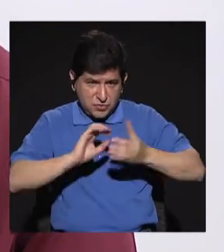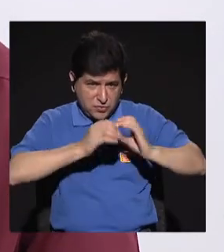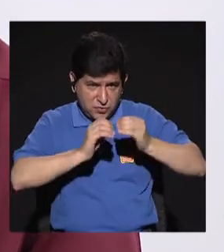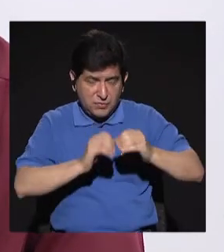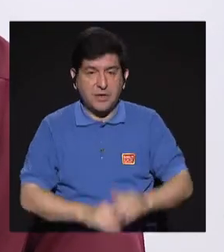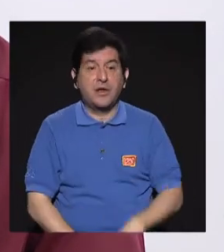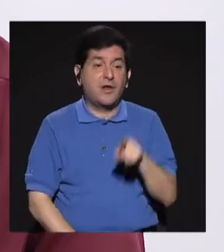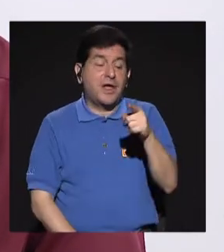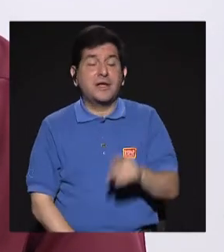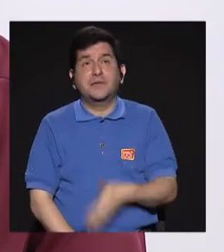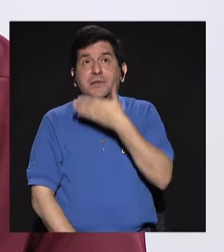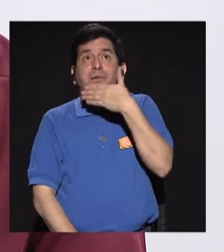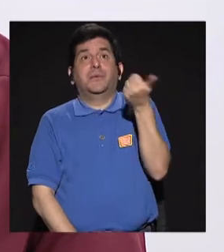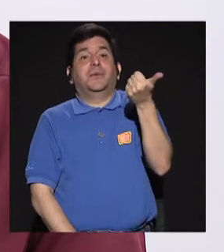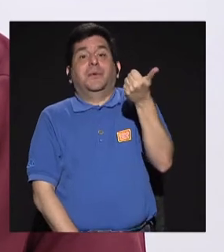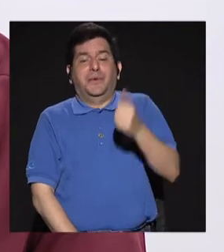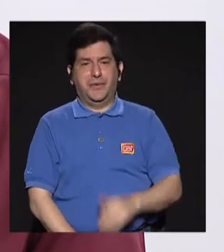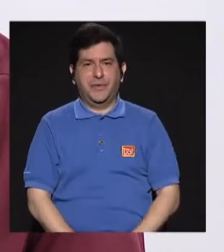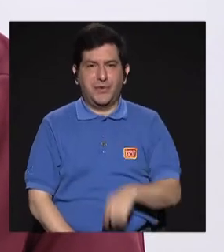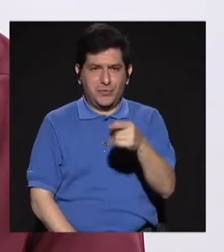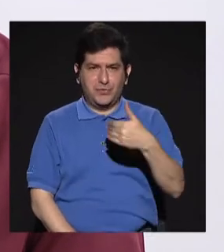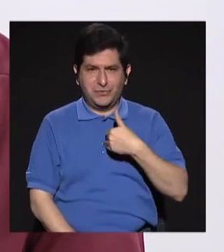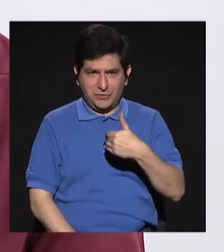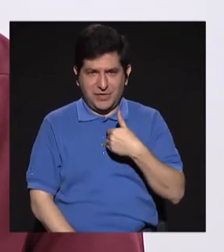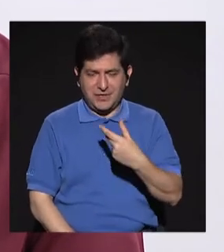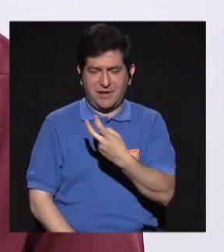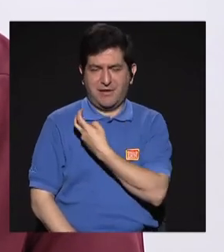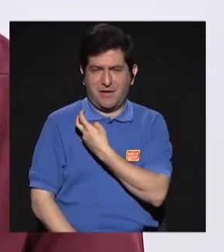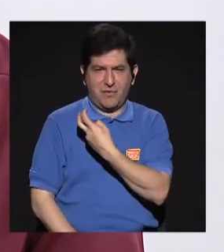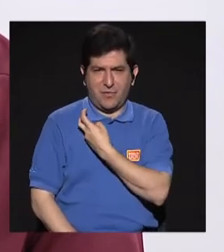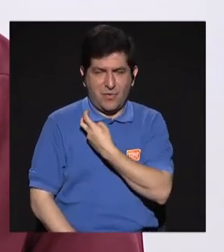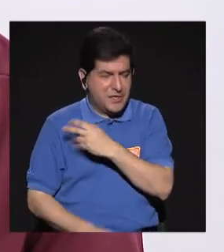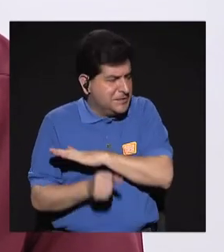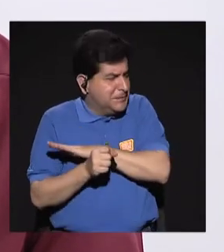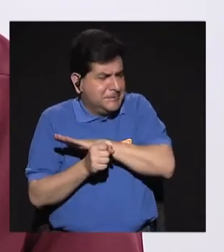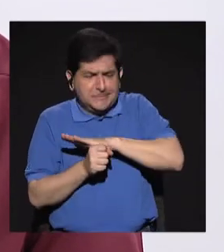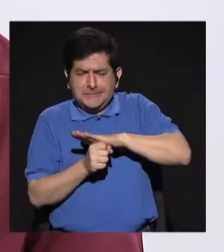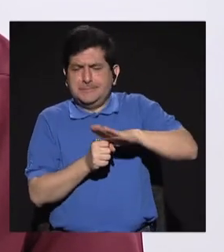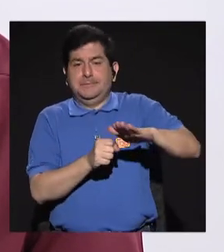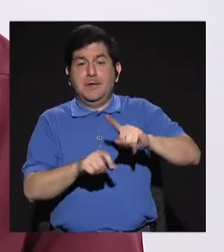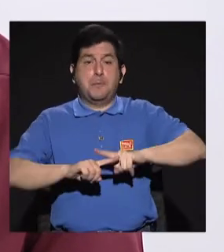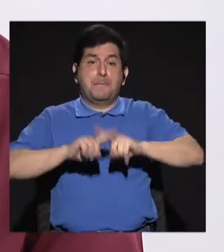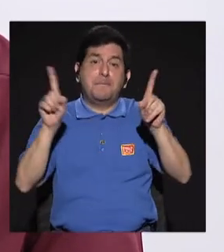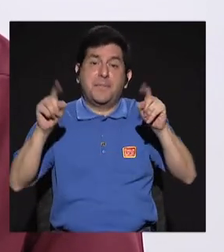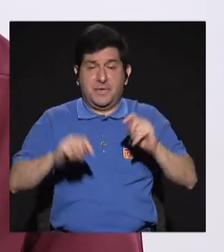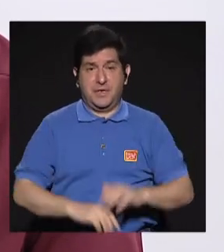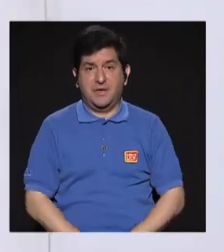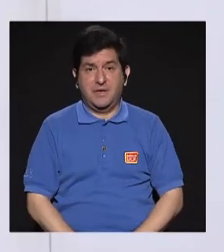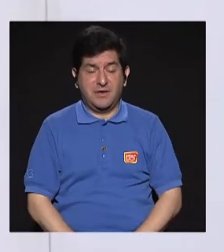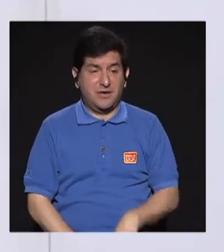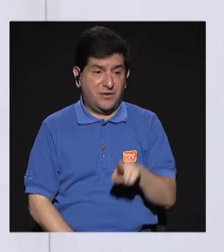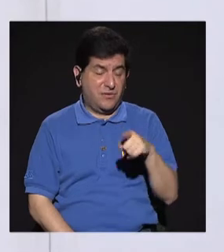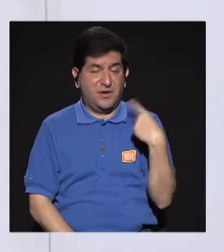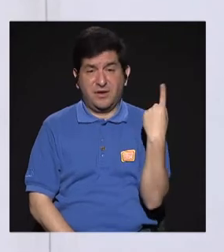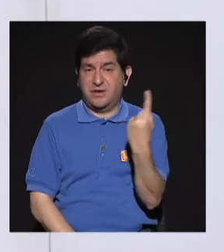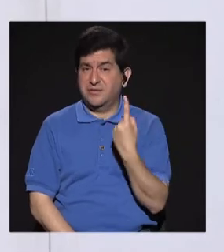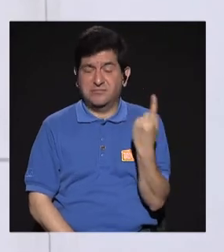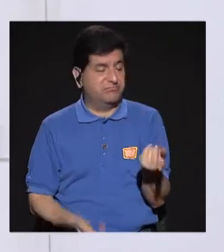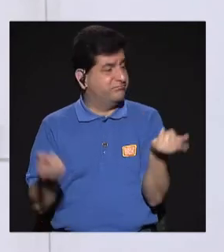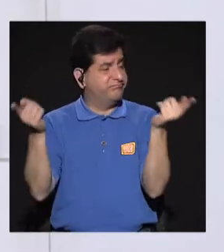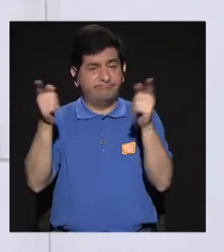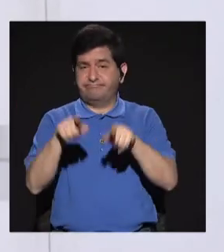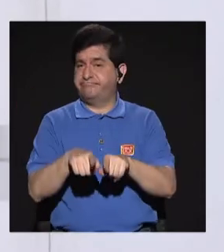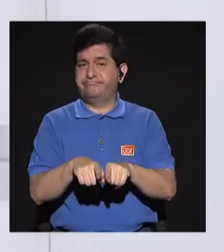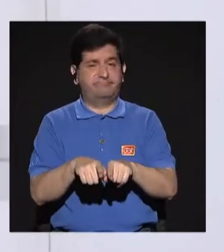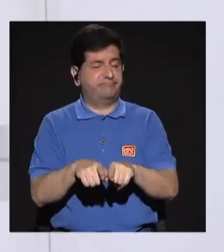en cuanto a sus datos eso es lo idóneo lo idóneo es que se tenga el esqueleto lo más completo posible sin embargo eso no